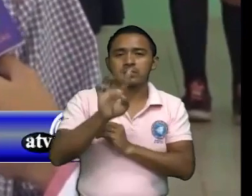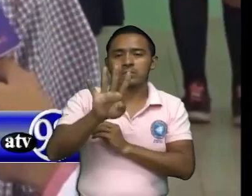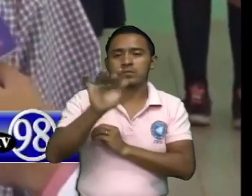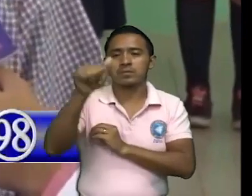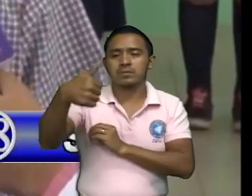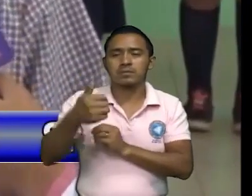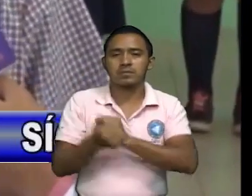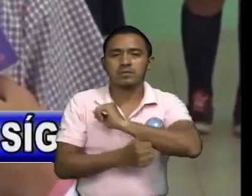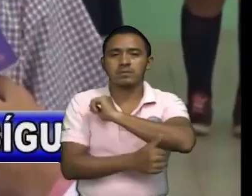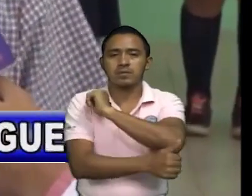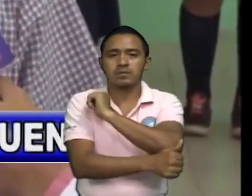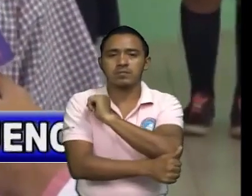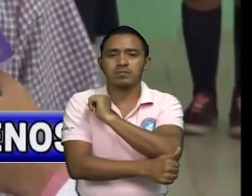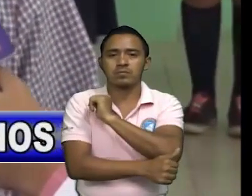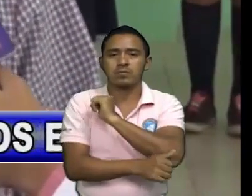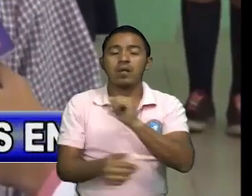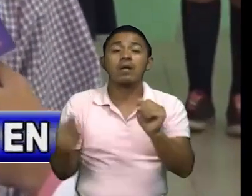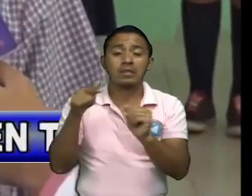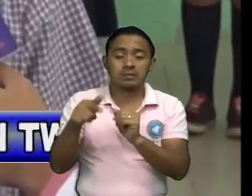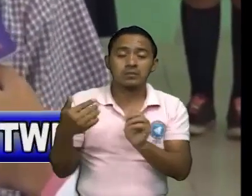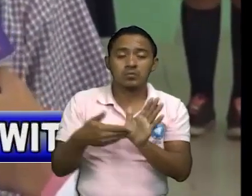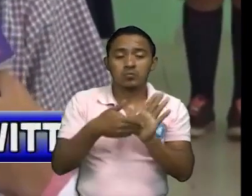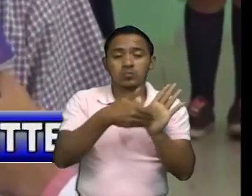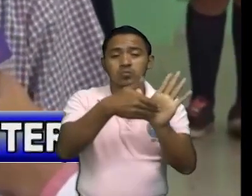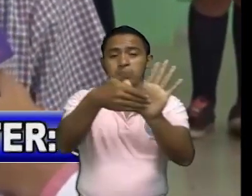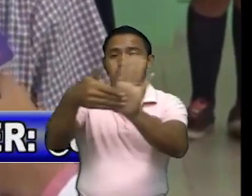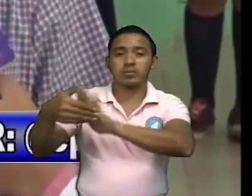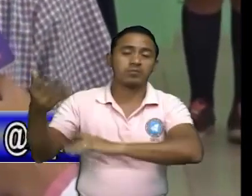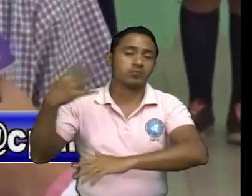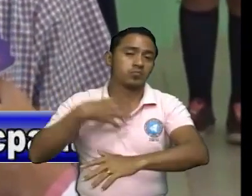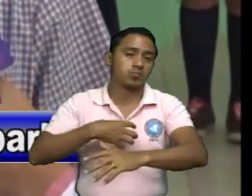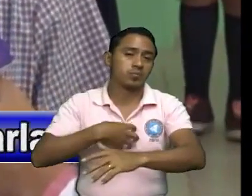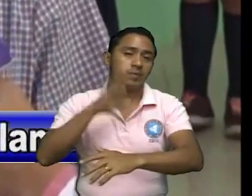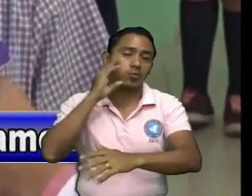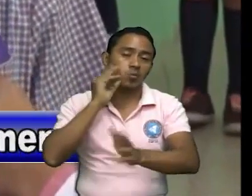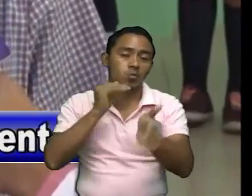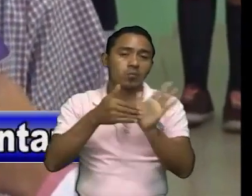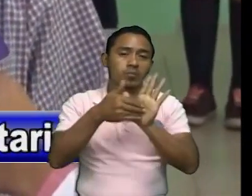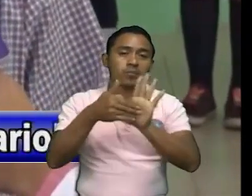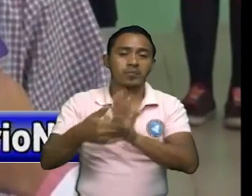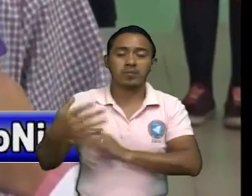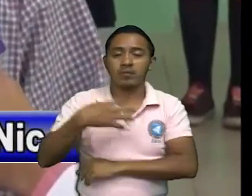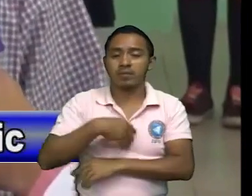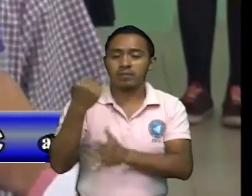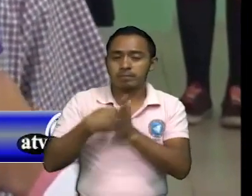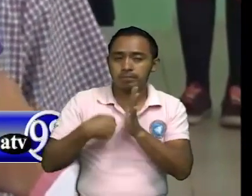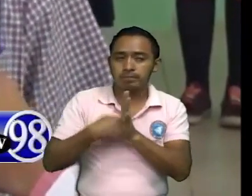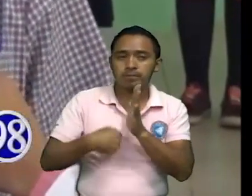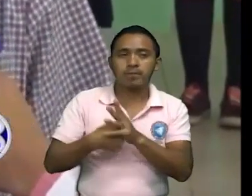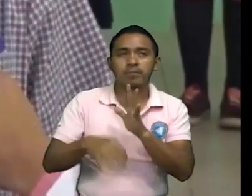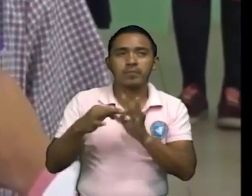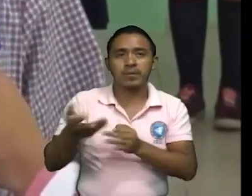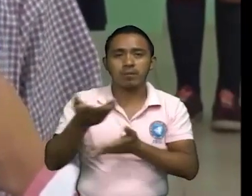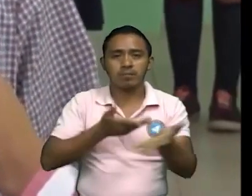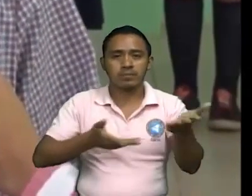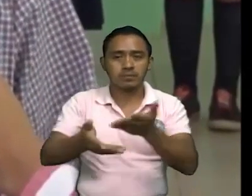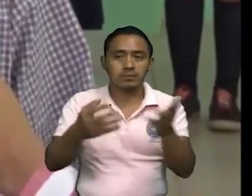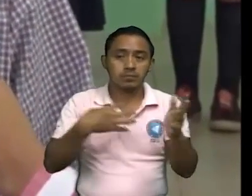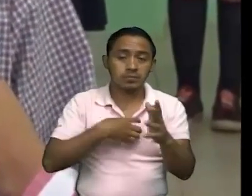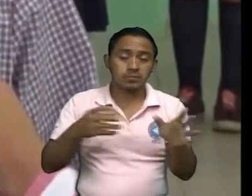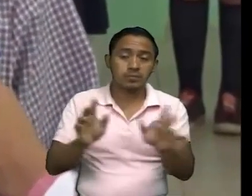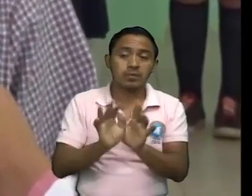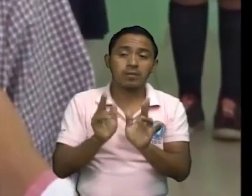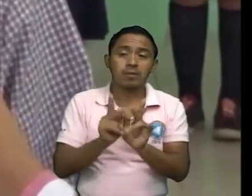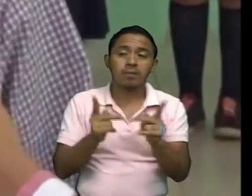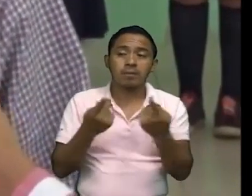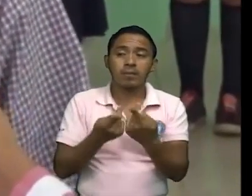146 estudiantes que van a hacer un derroche de su talento, de su mejor esfuerzo, para compartir con el pueblo, con el